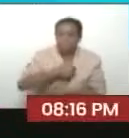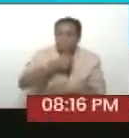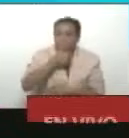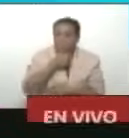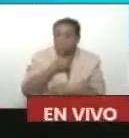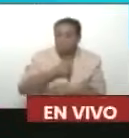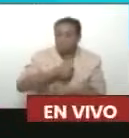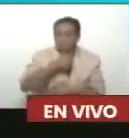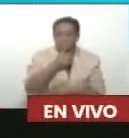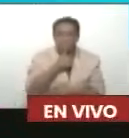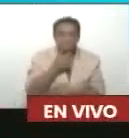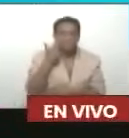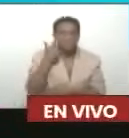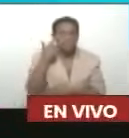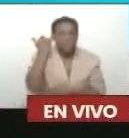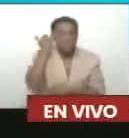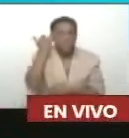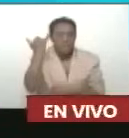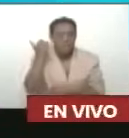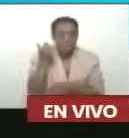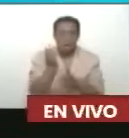cabalgando, cabalgando.